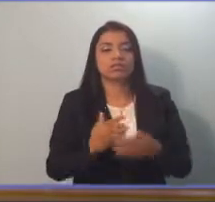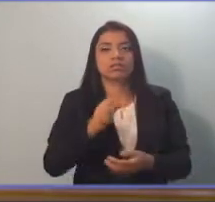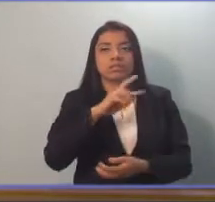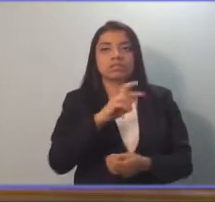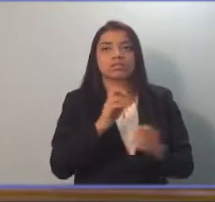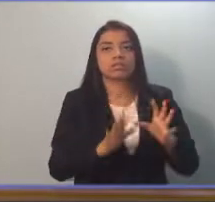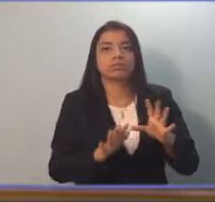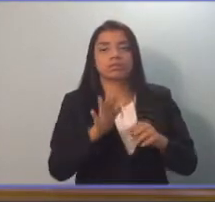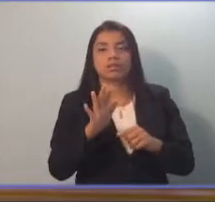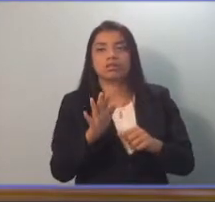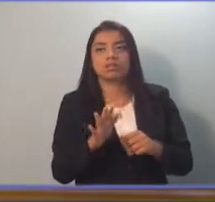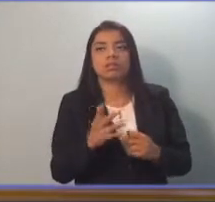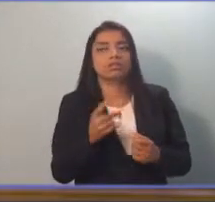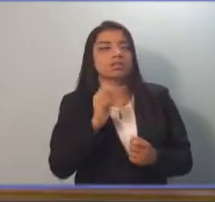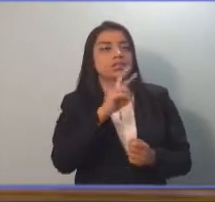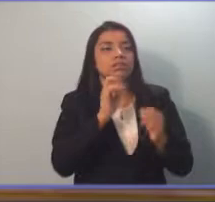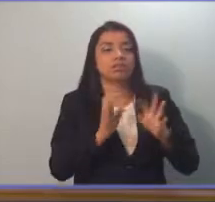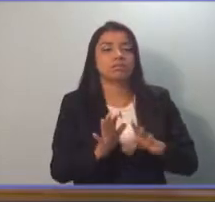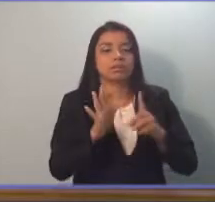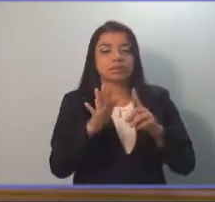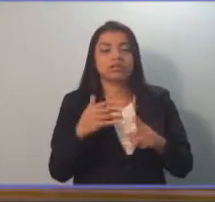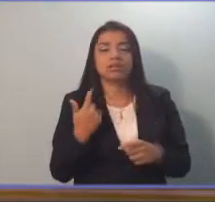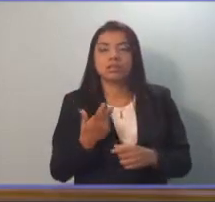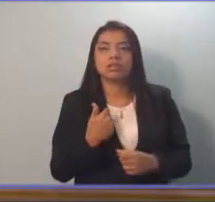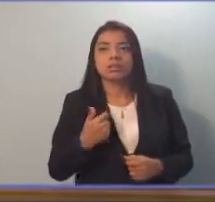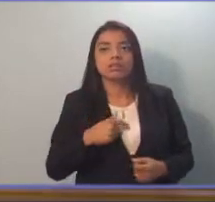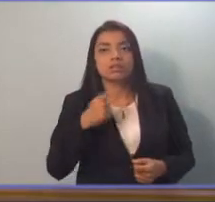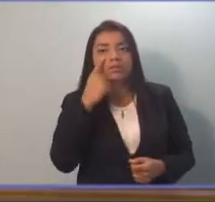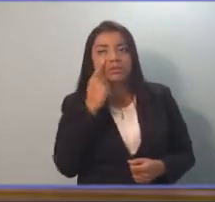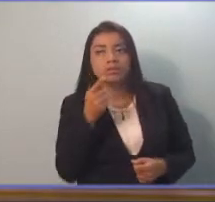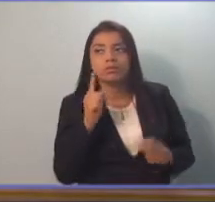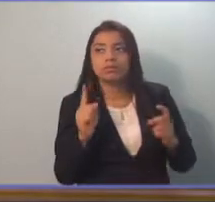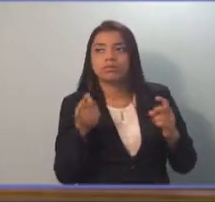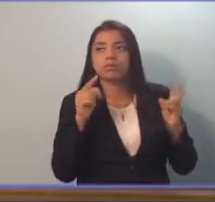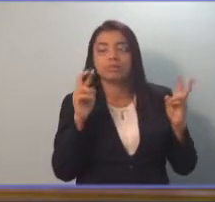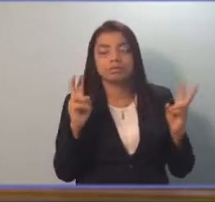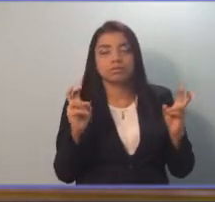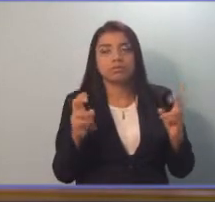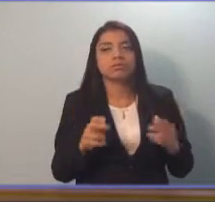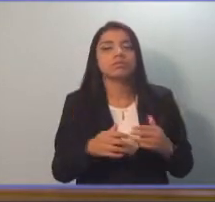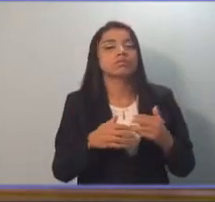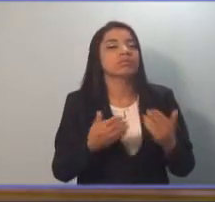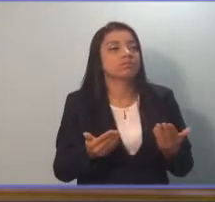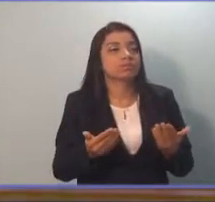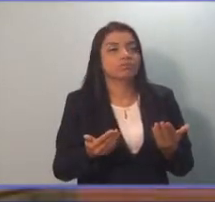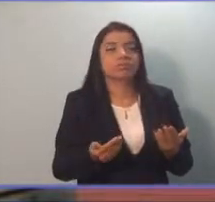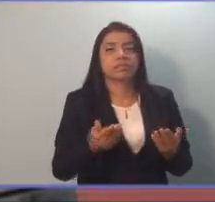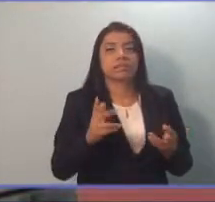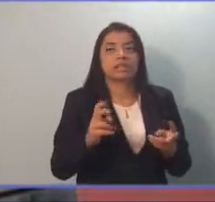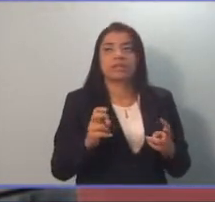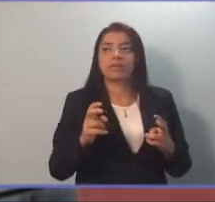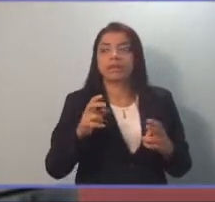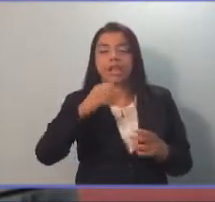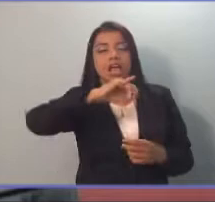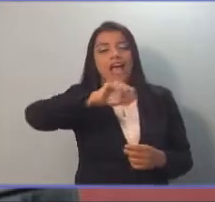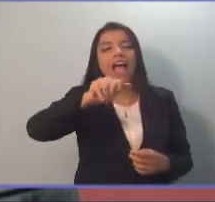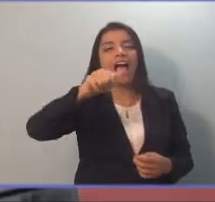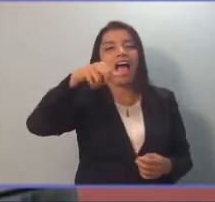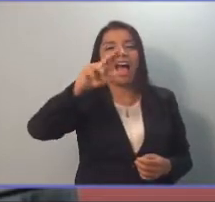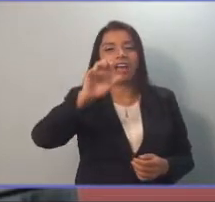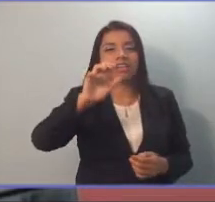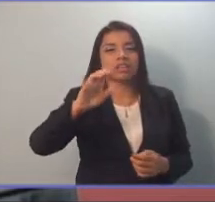2015, el 2016 tuvimos el primer caso ya, que es el conocido como Jaque, que tuvo